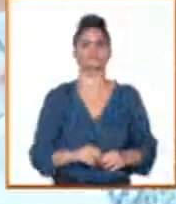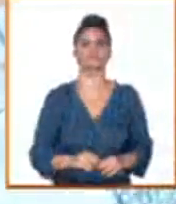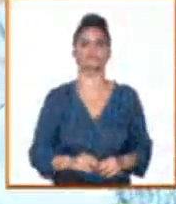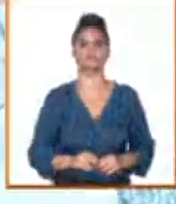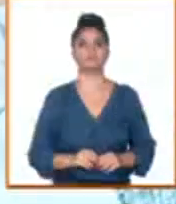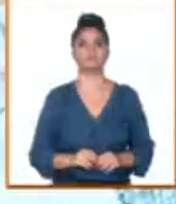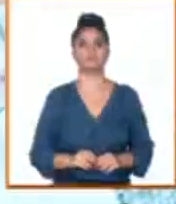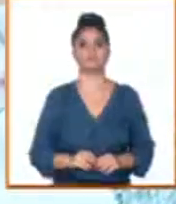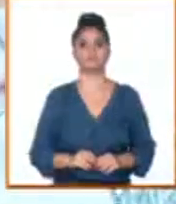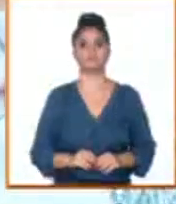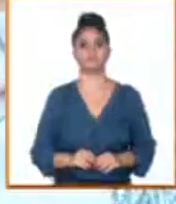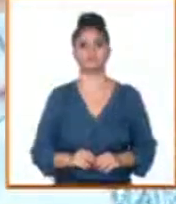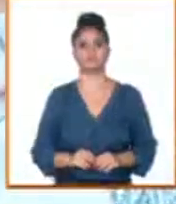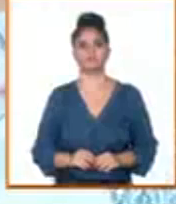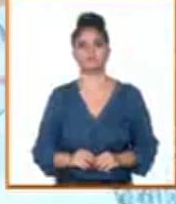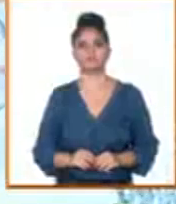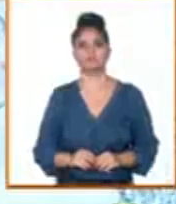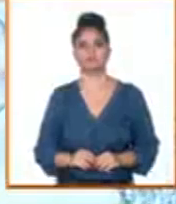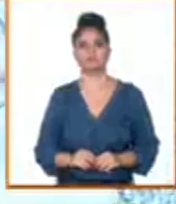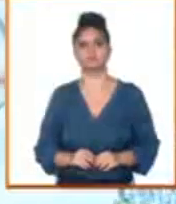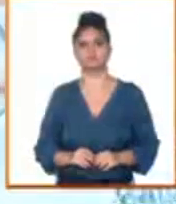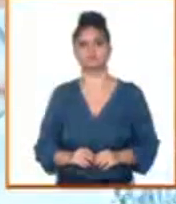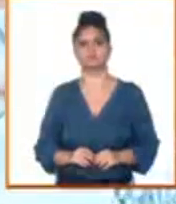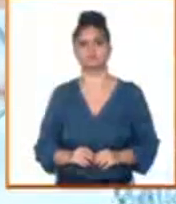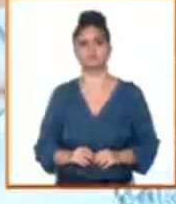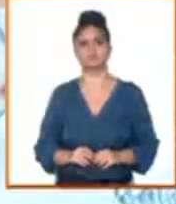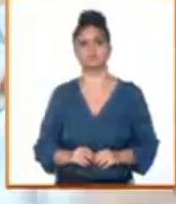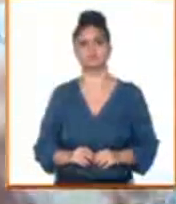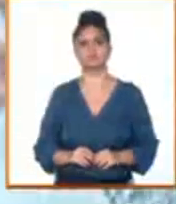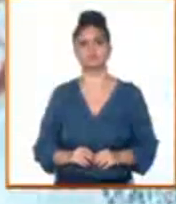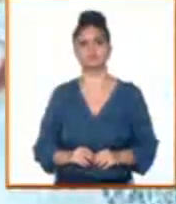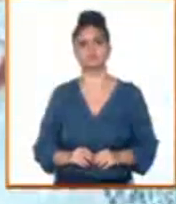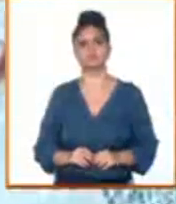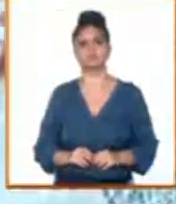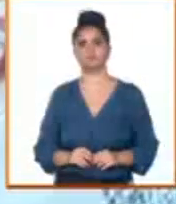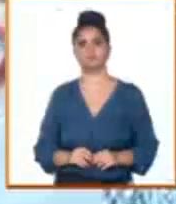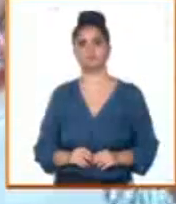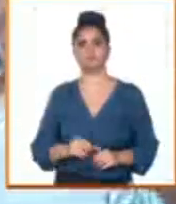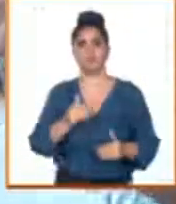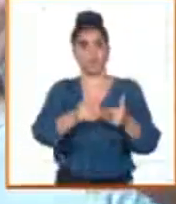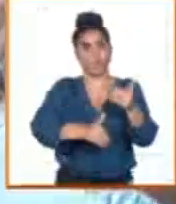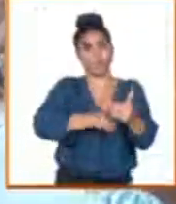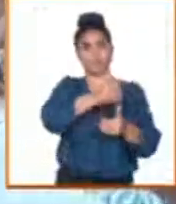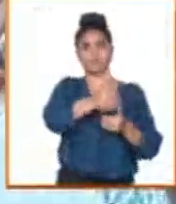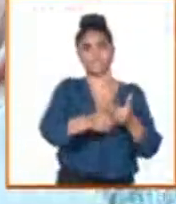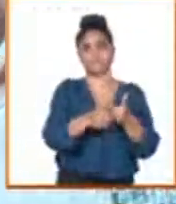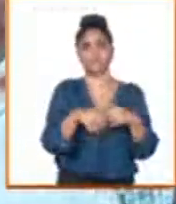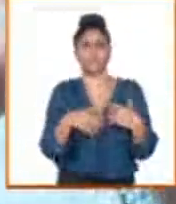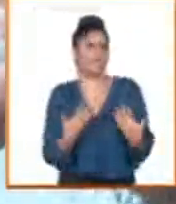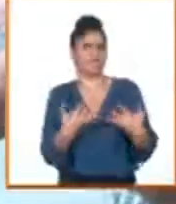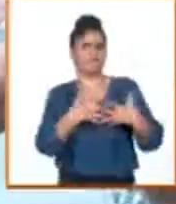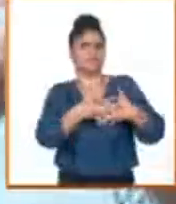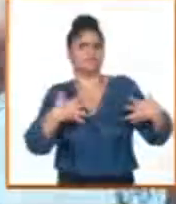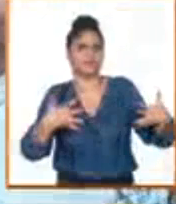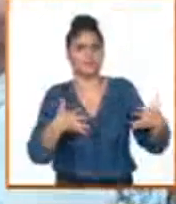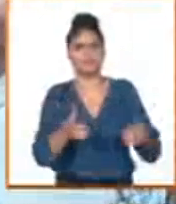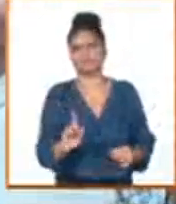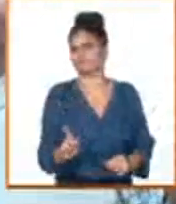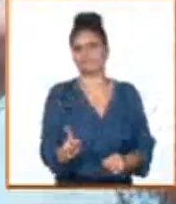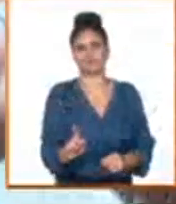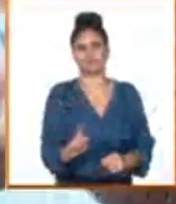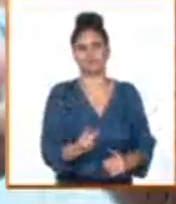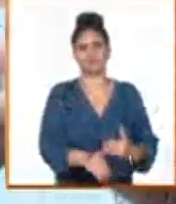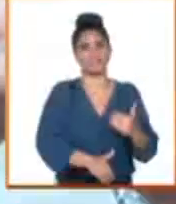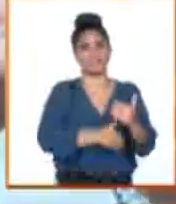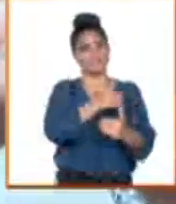parcela, que no sesga, que no abstrae, sino que entrecruza. Con lo cual,